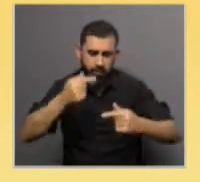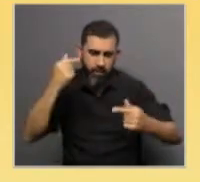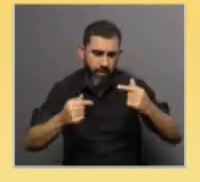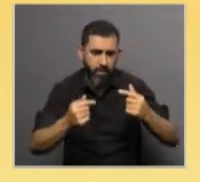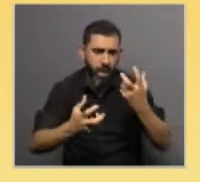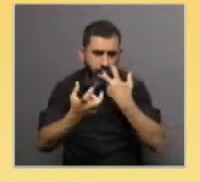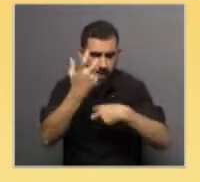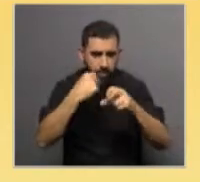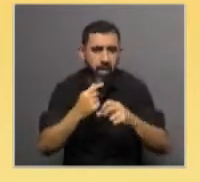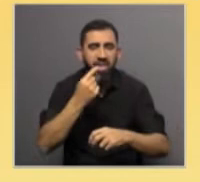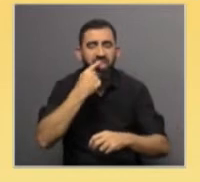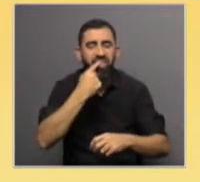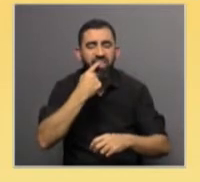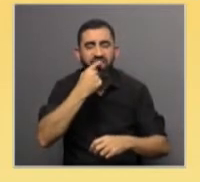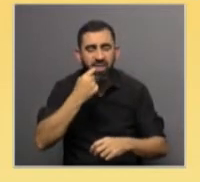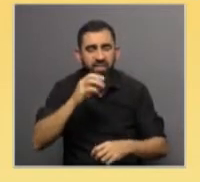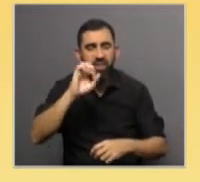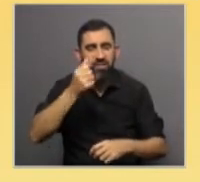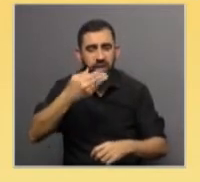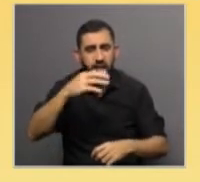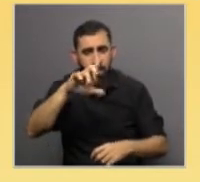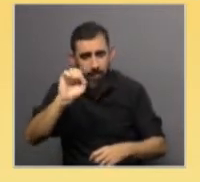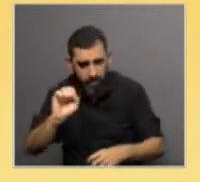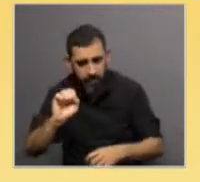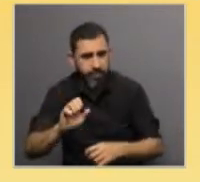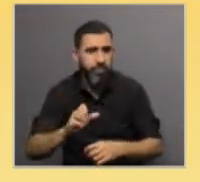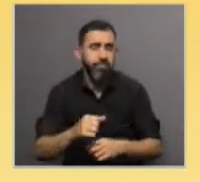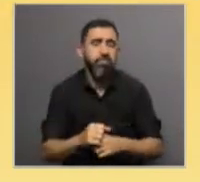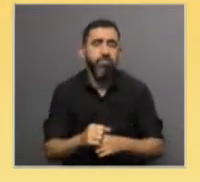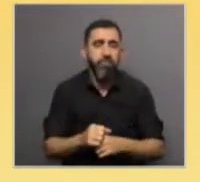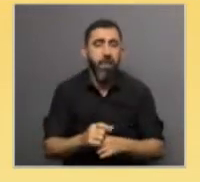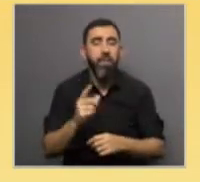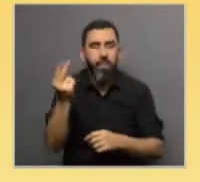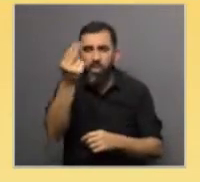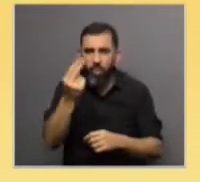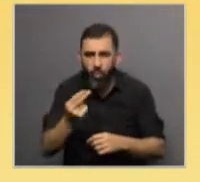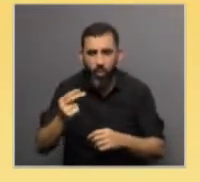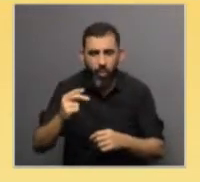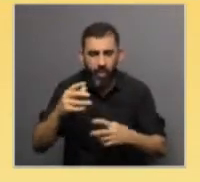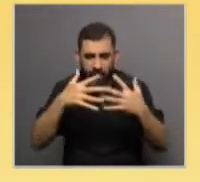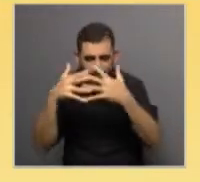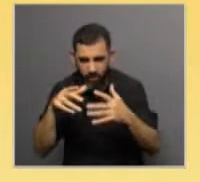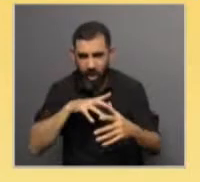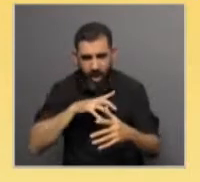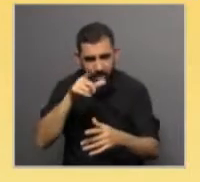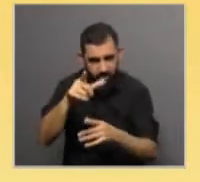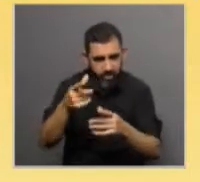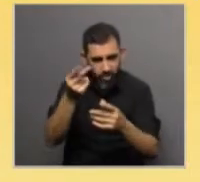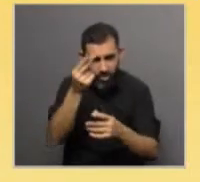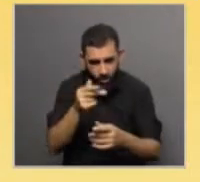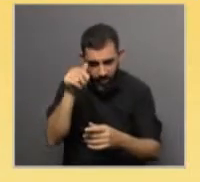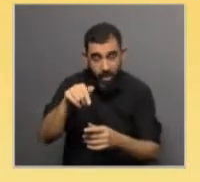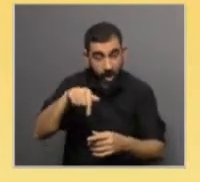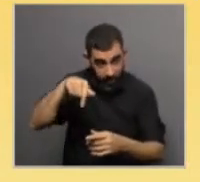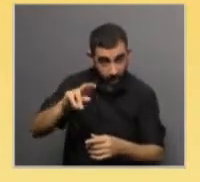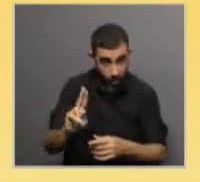¿no? El famoso Diego de la ficción de dibujitos animados de Hollywood está presente acá, pero quiero aclarar que el Diego nuestro, el